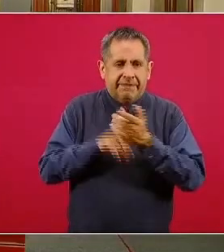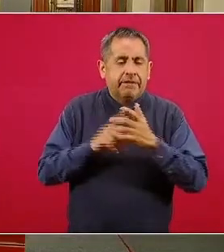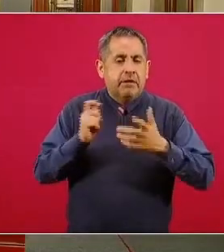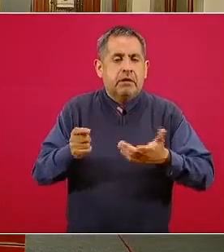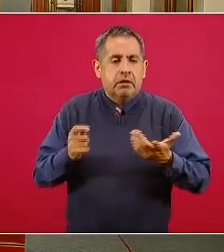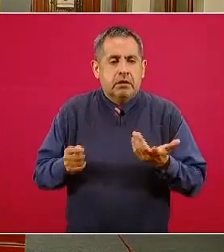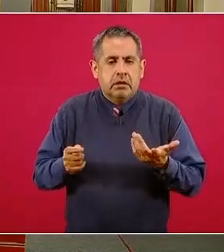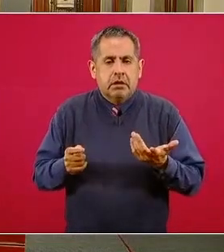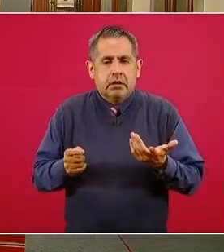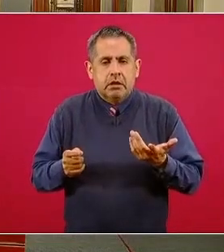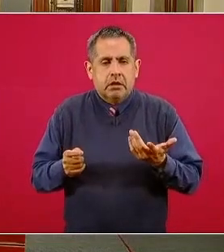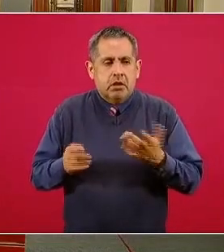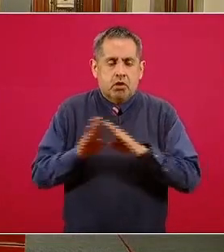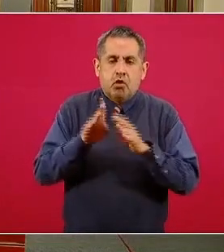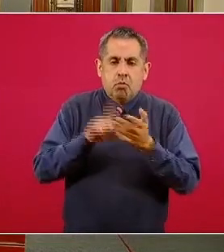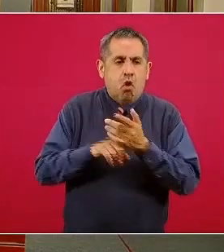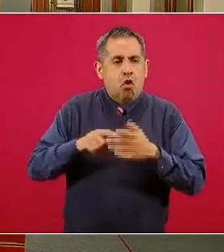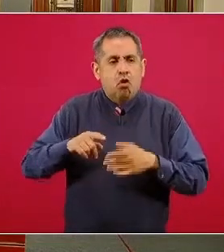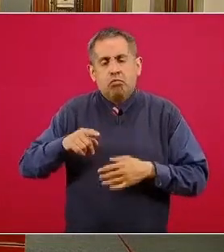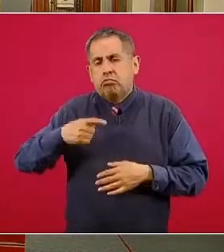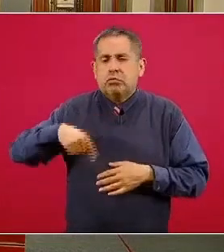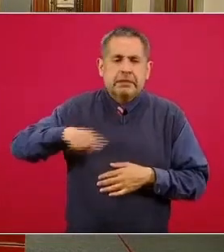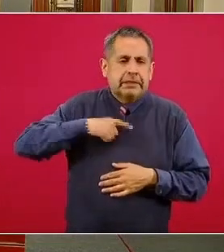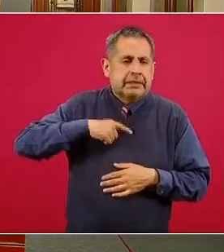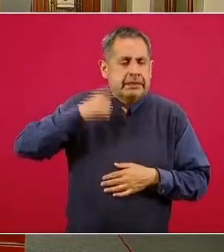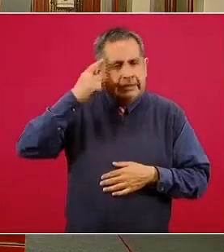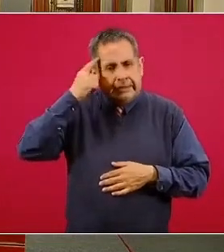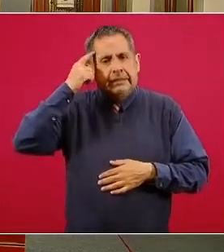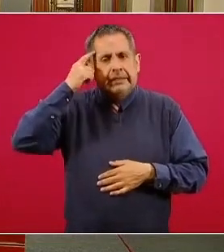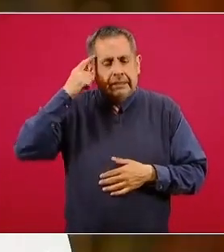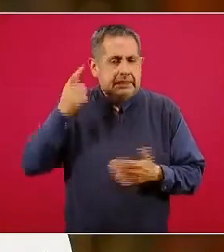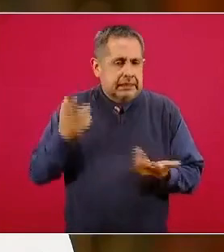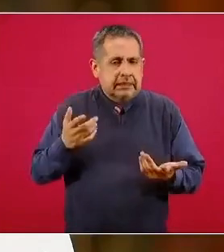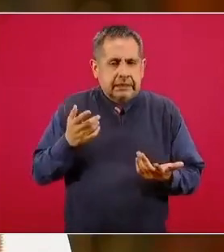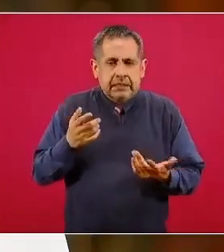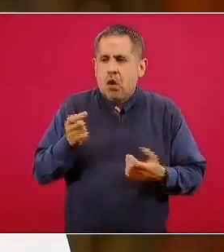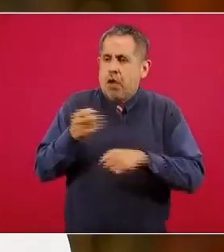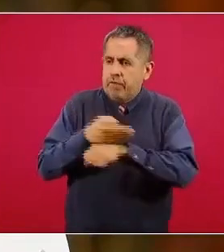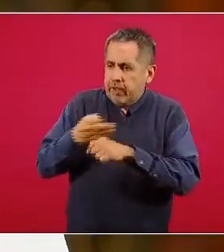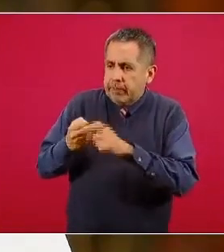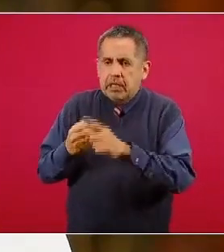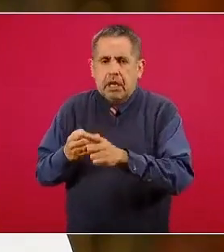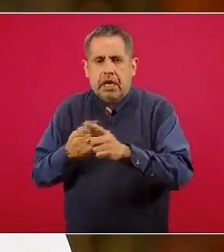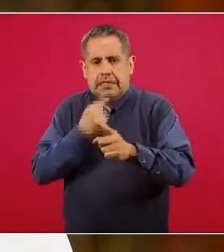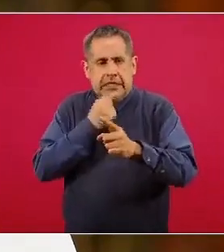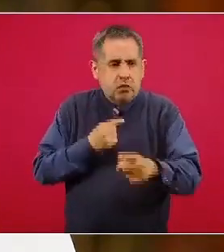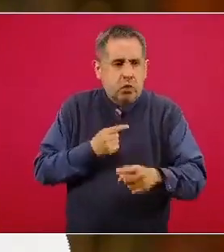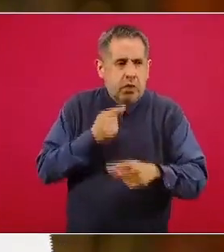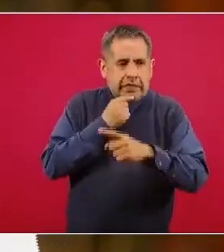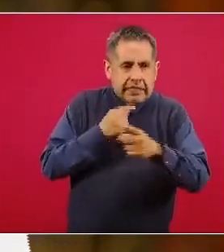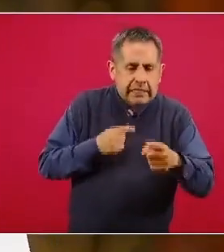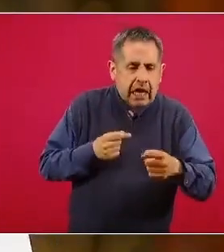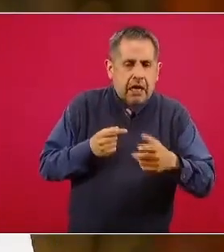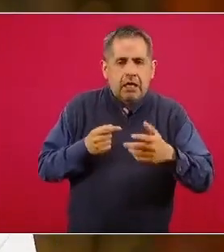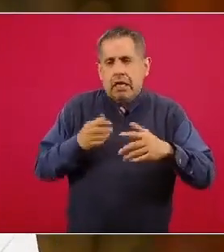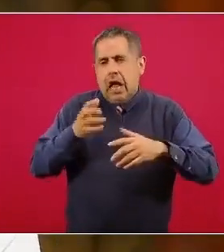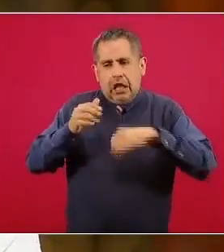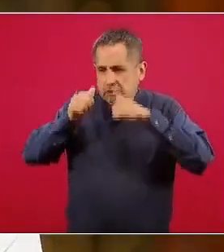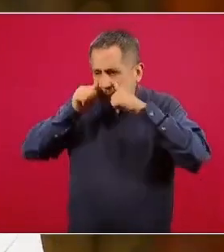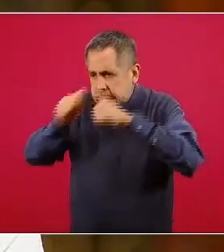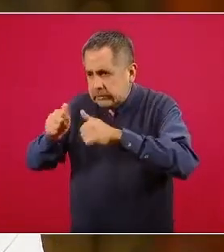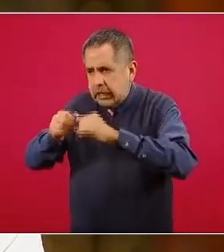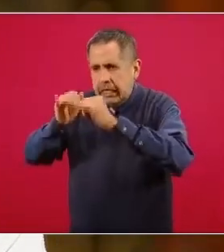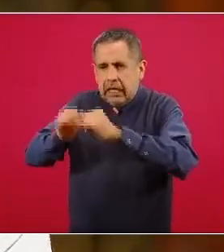ellas no es un número, no es una manifestación, es un caso específico de una familia, de un niño o de una niña y así lo atendemos